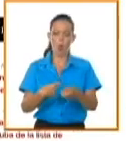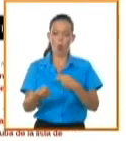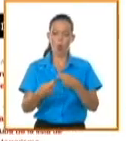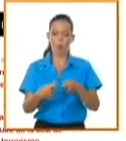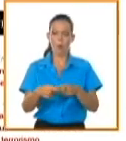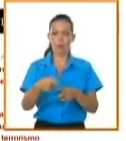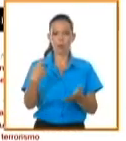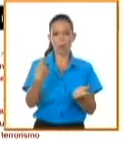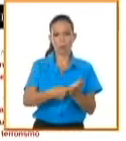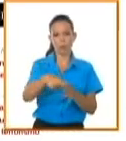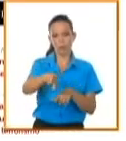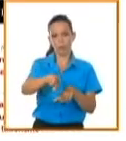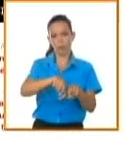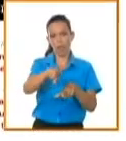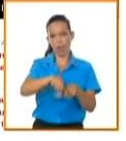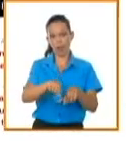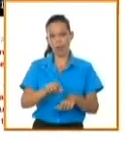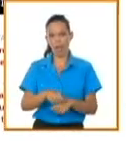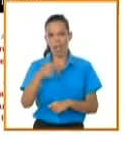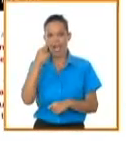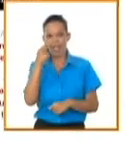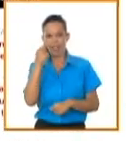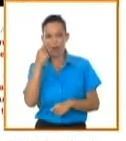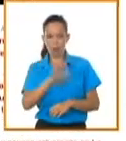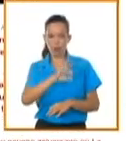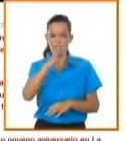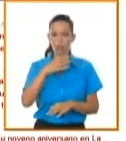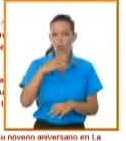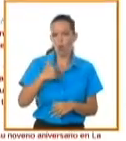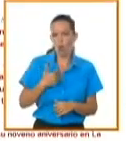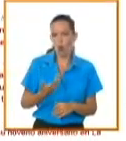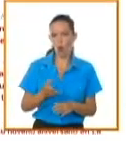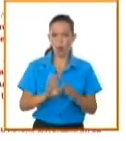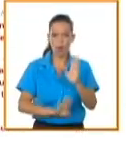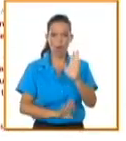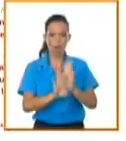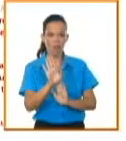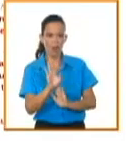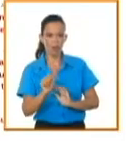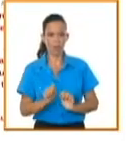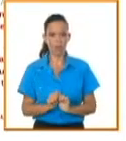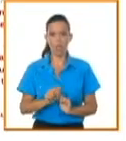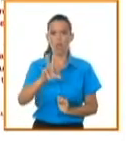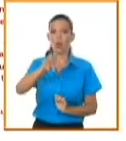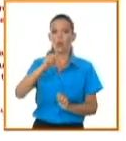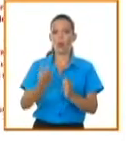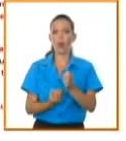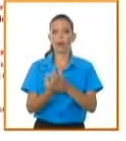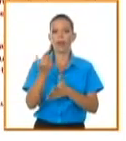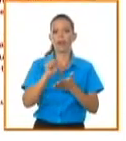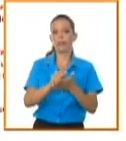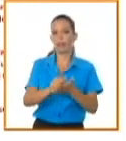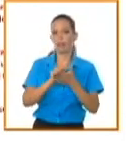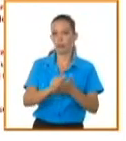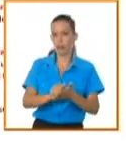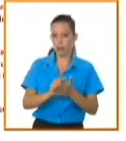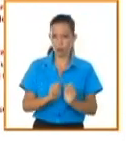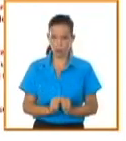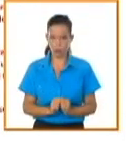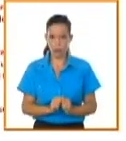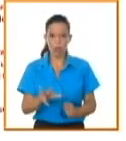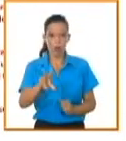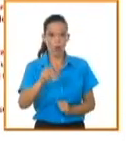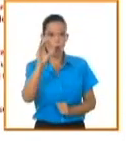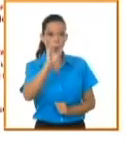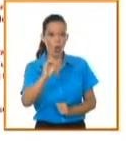medir con indicadores Cuánto se va avanzando en este sentido Qué servicios nuevos se prestan Cuáles organismos se suman el miembro